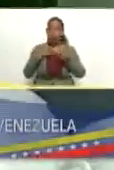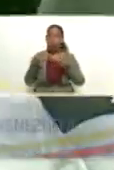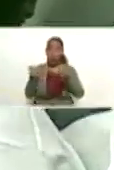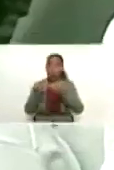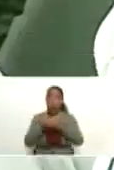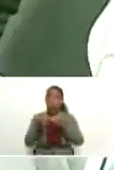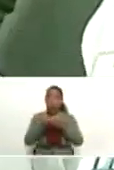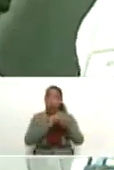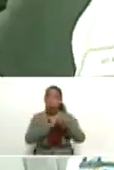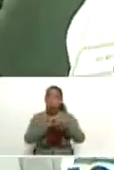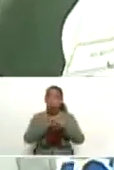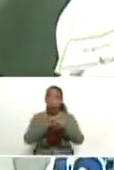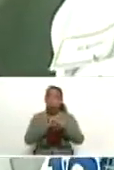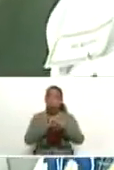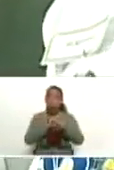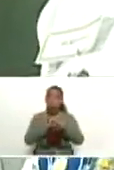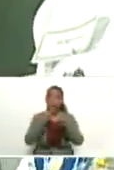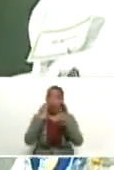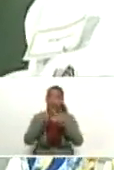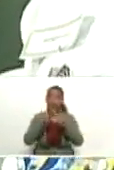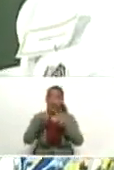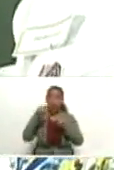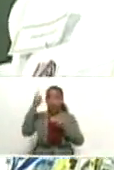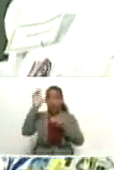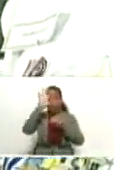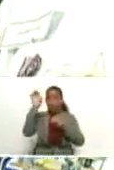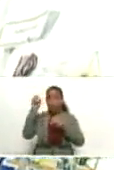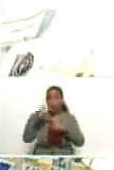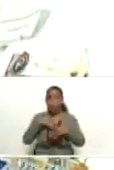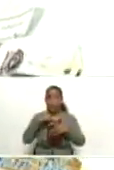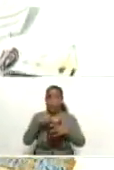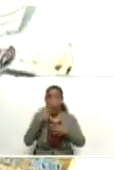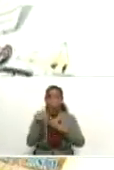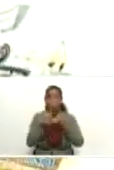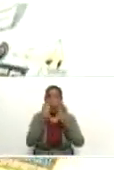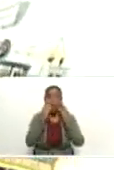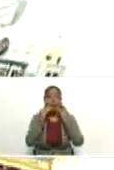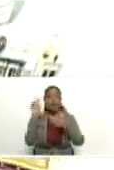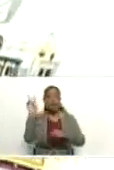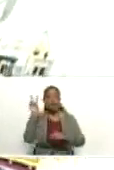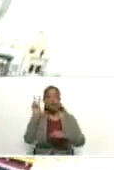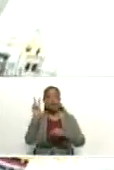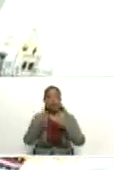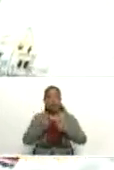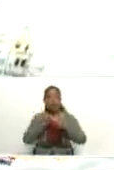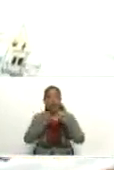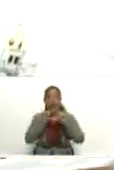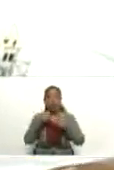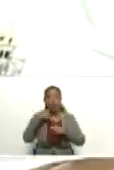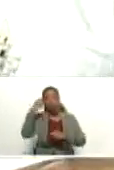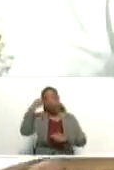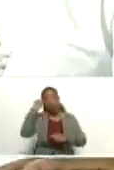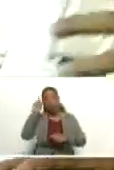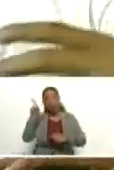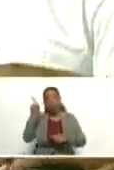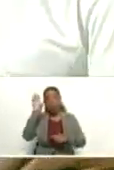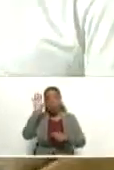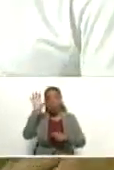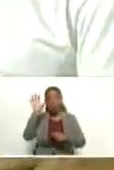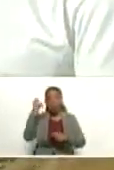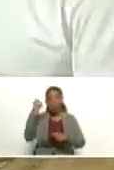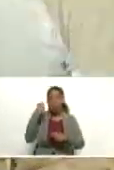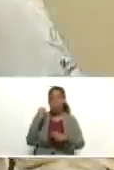los ministros de vivienda de otros países interesados en conocer la experiencia venezolana. Yo recuerdo con uno de esos países que nos preguntó